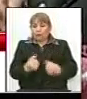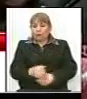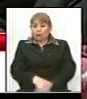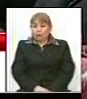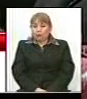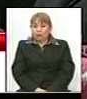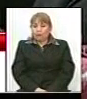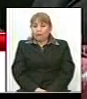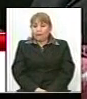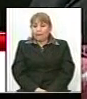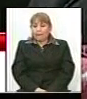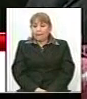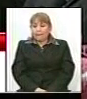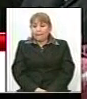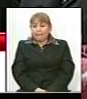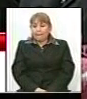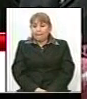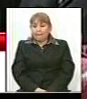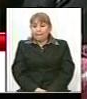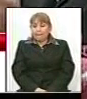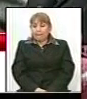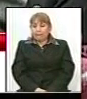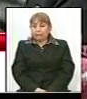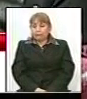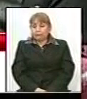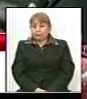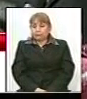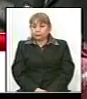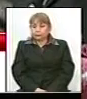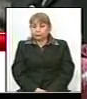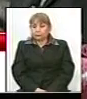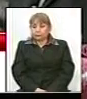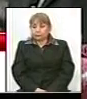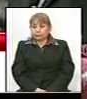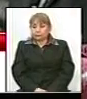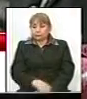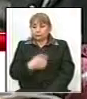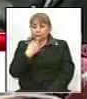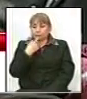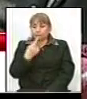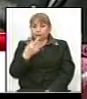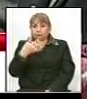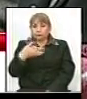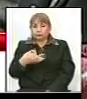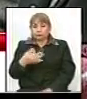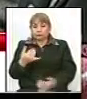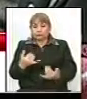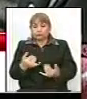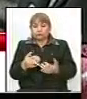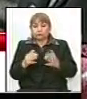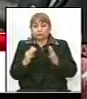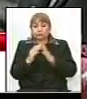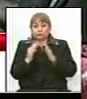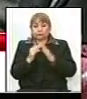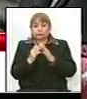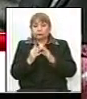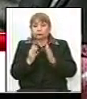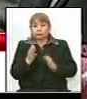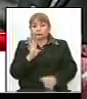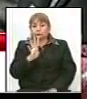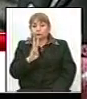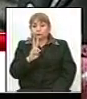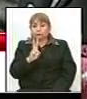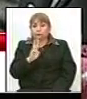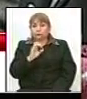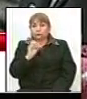seguir. Seguimos, por favor. Sí, seguimos la siguiente. Se dice que actualmente en hogares, o sea, el 42%